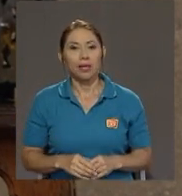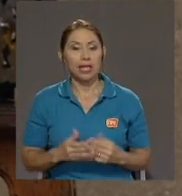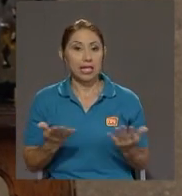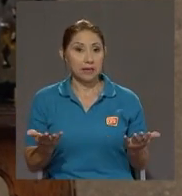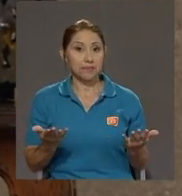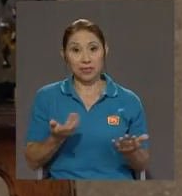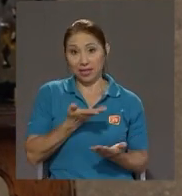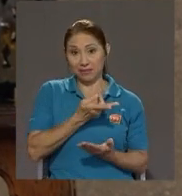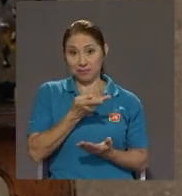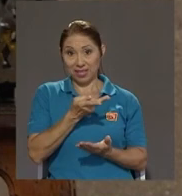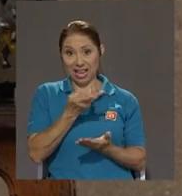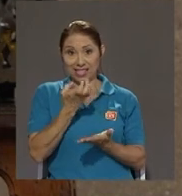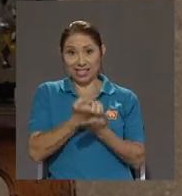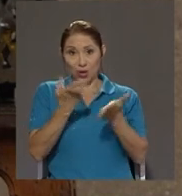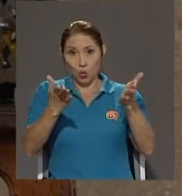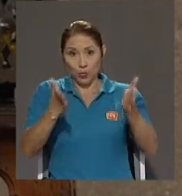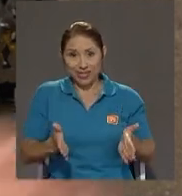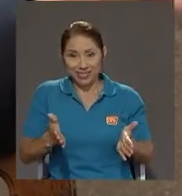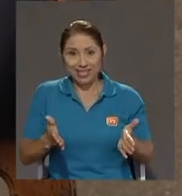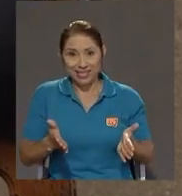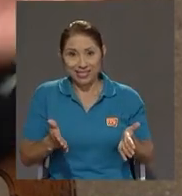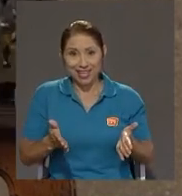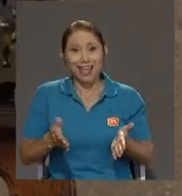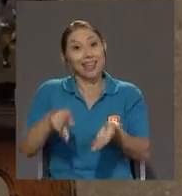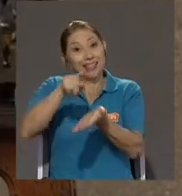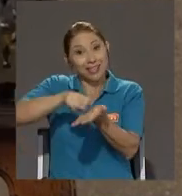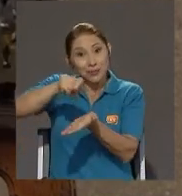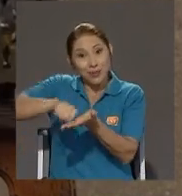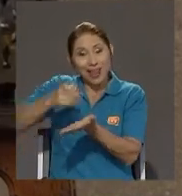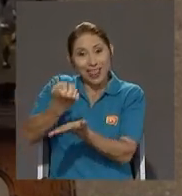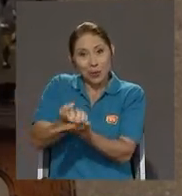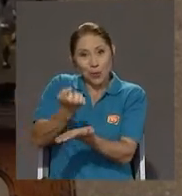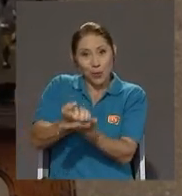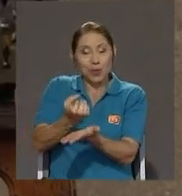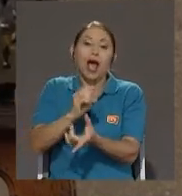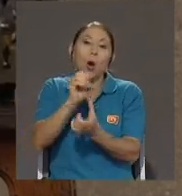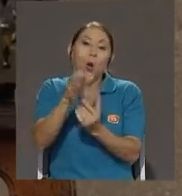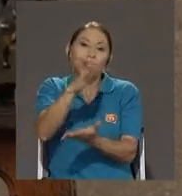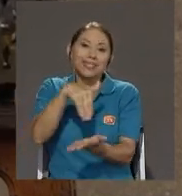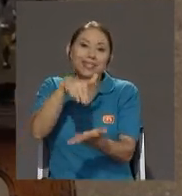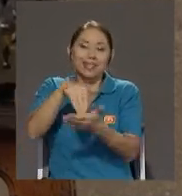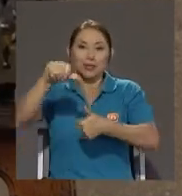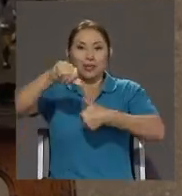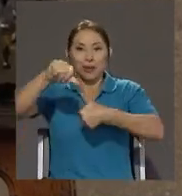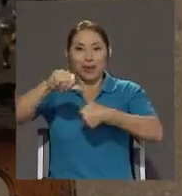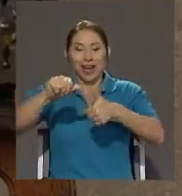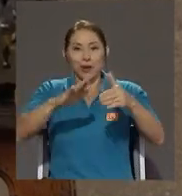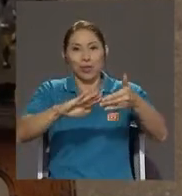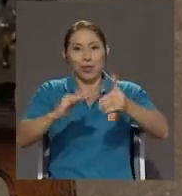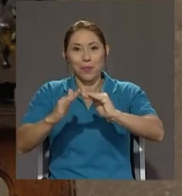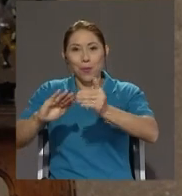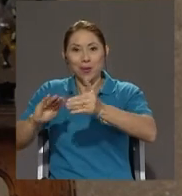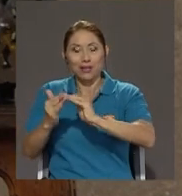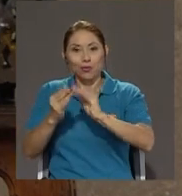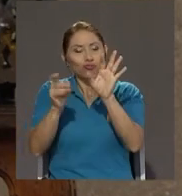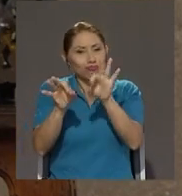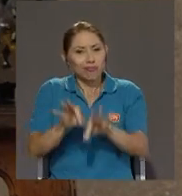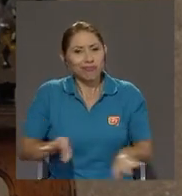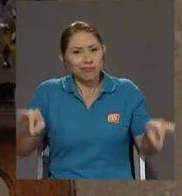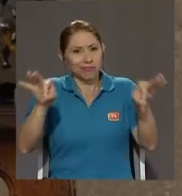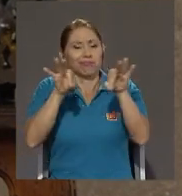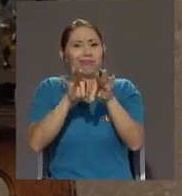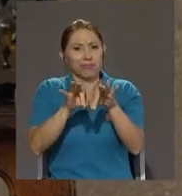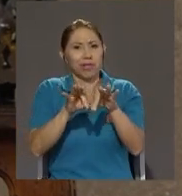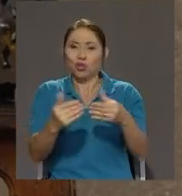las economistas de la Escuela de Economía o del Centro Centroamericano de Población nos parecen muy importantes.